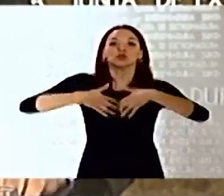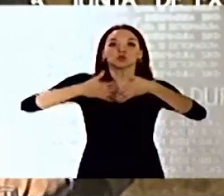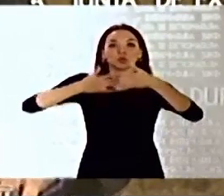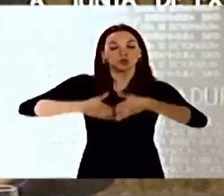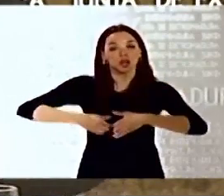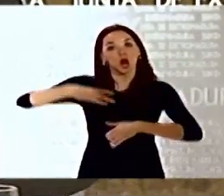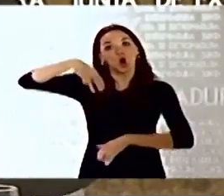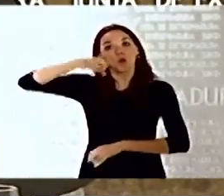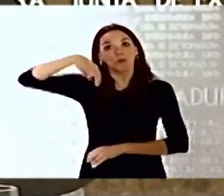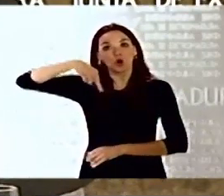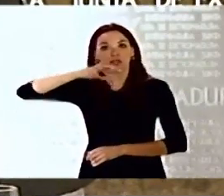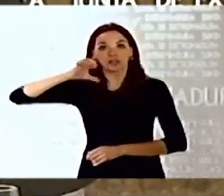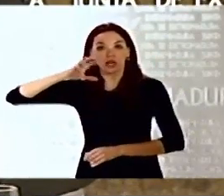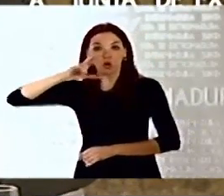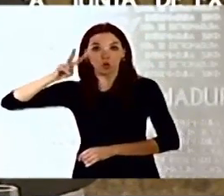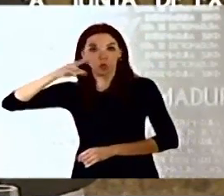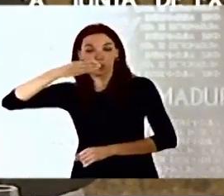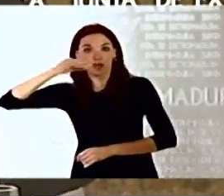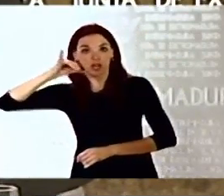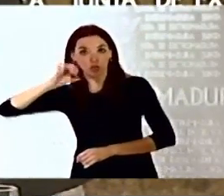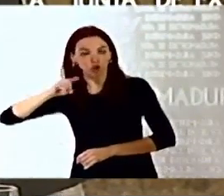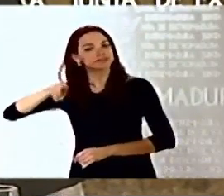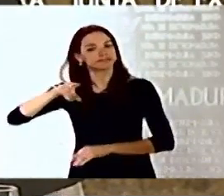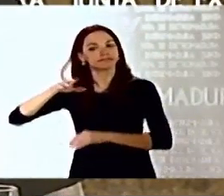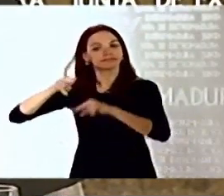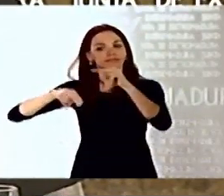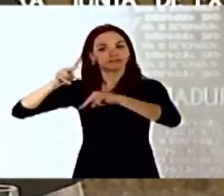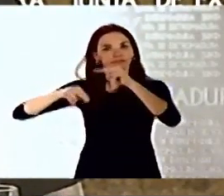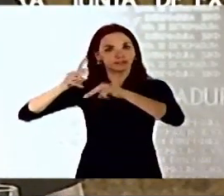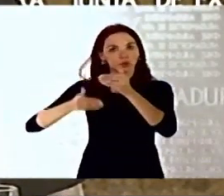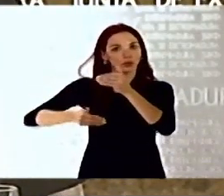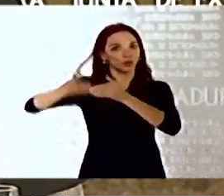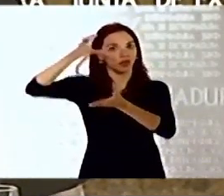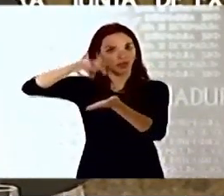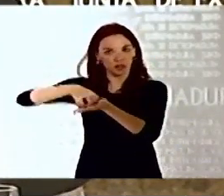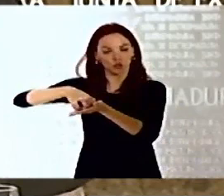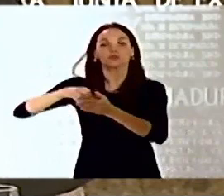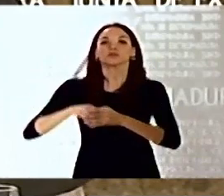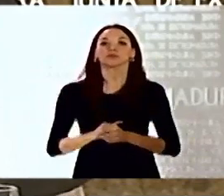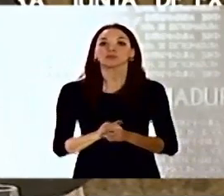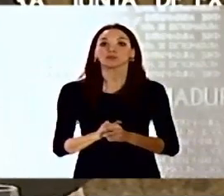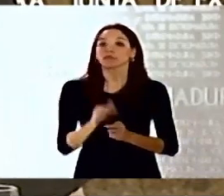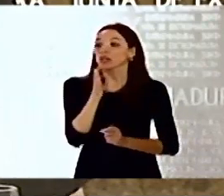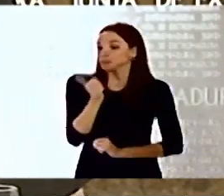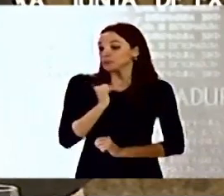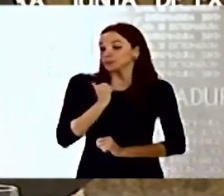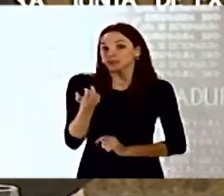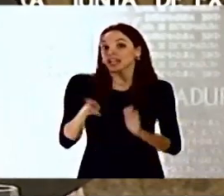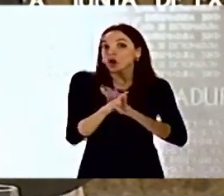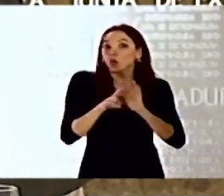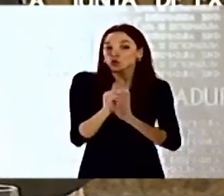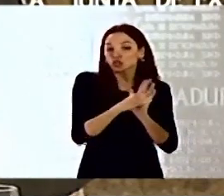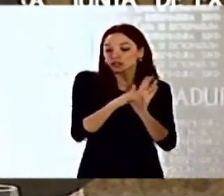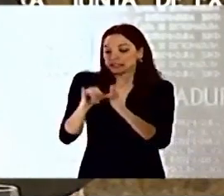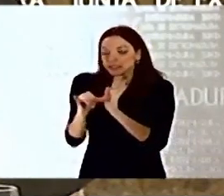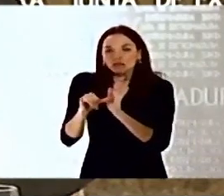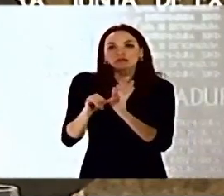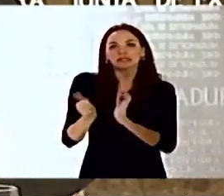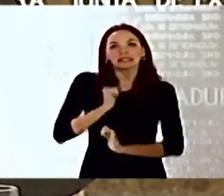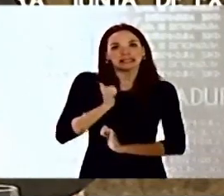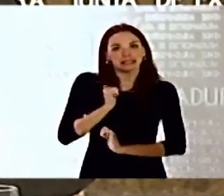Monterrubio de La Serena. Vamos a contar y aprovechar al máximo los recursos locales